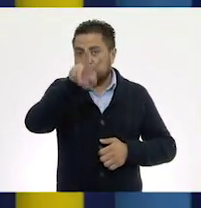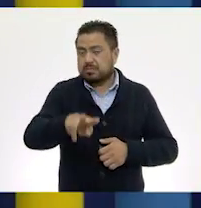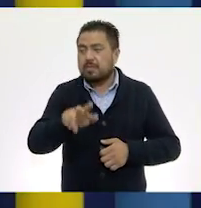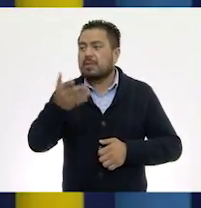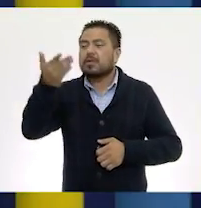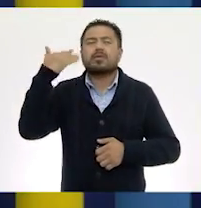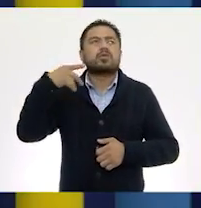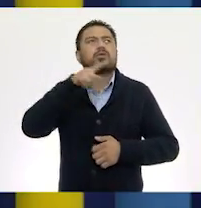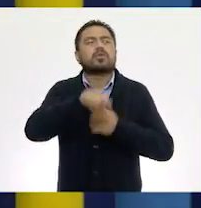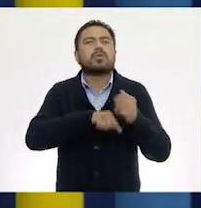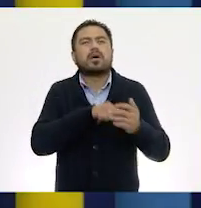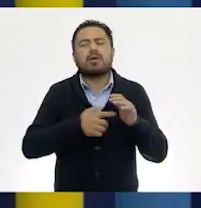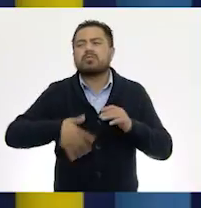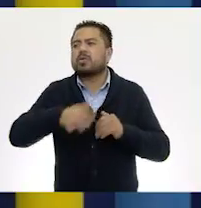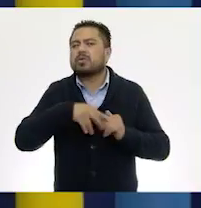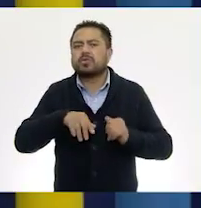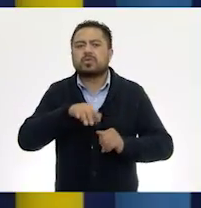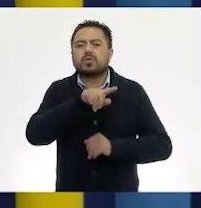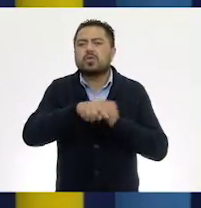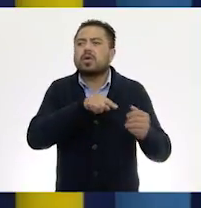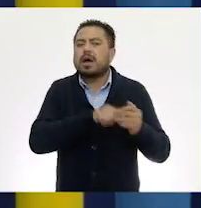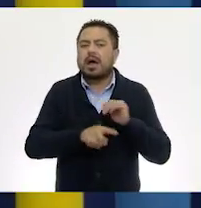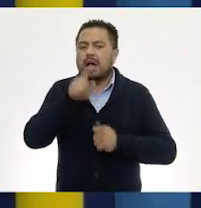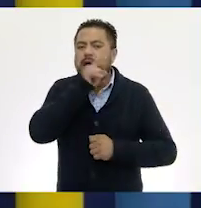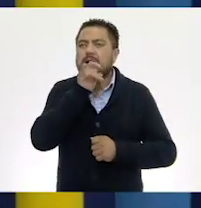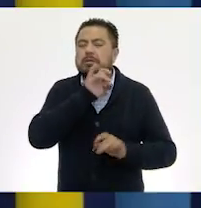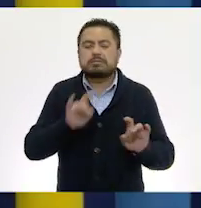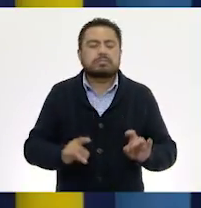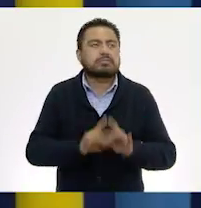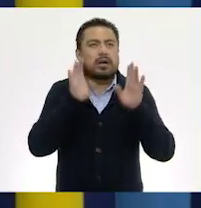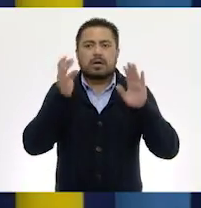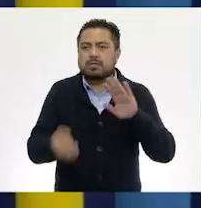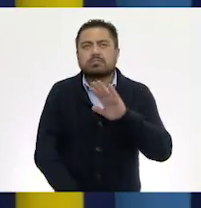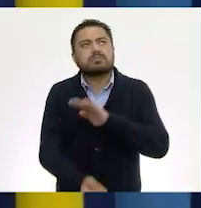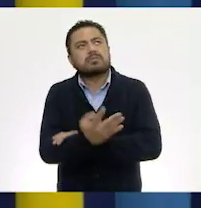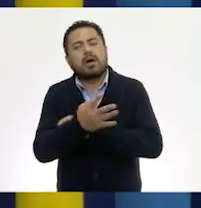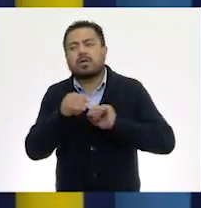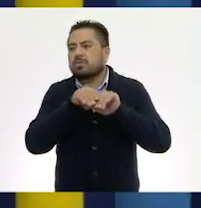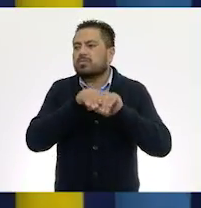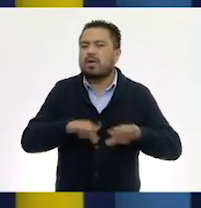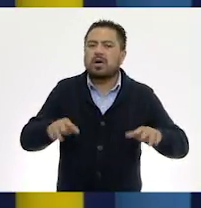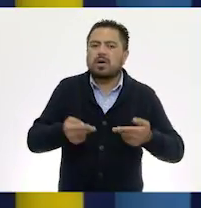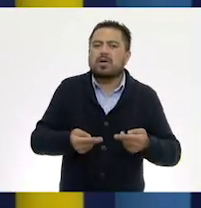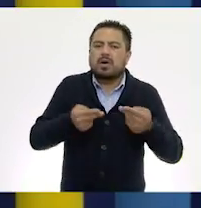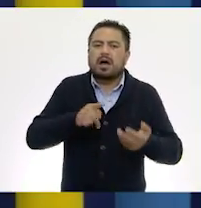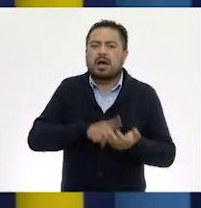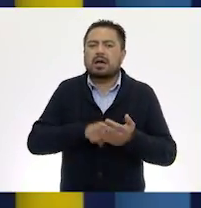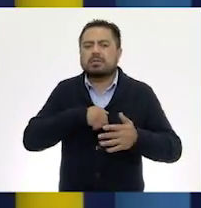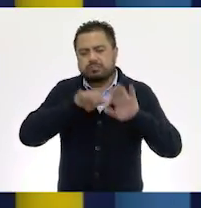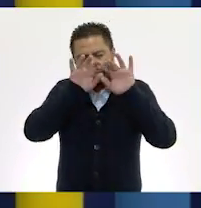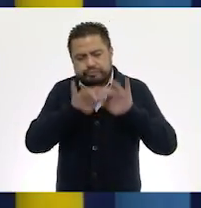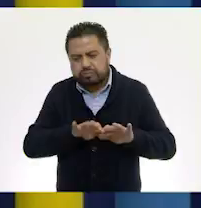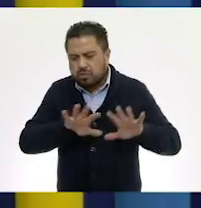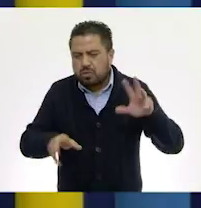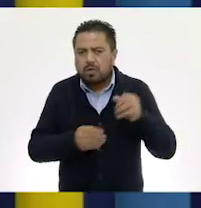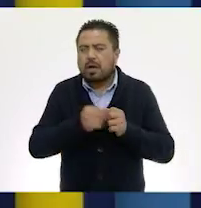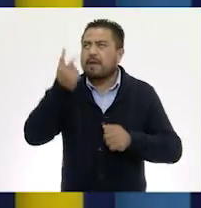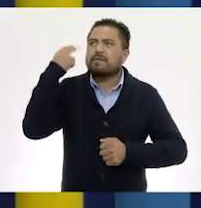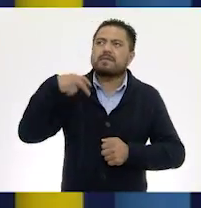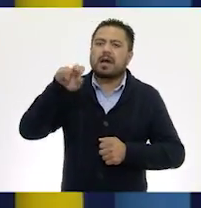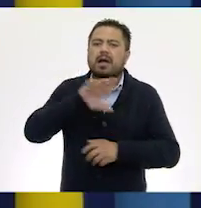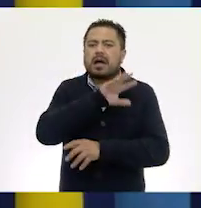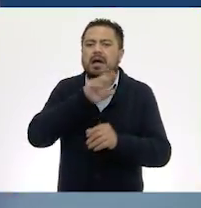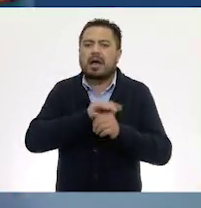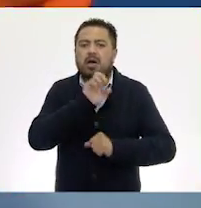buscando lugares que visitar en Aguascalientes y de pronto me apareció una promoción que si llenaba una encuesta me ganaba un viaje a Europa